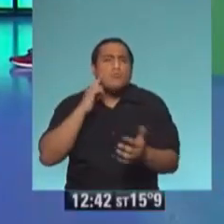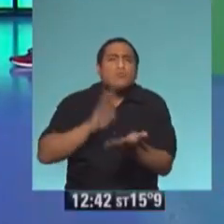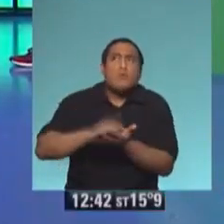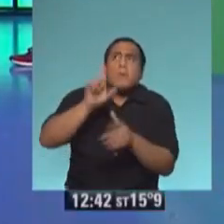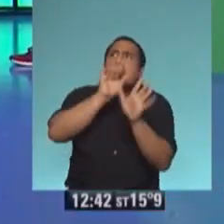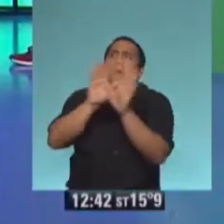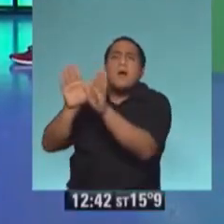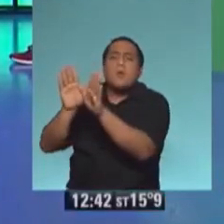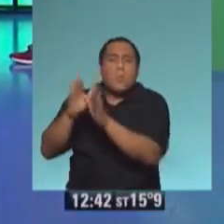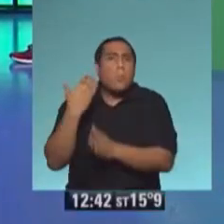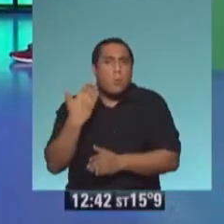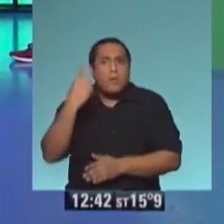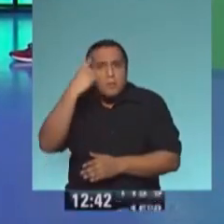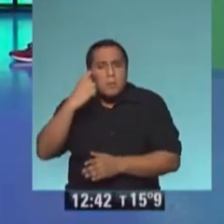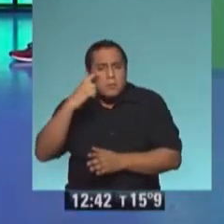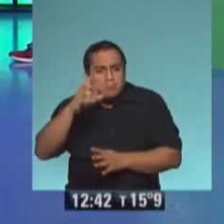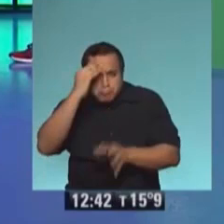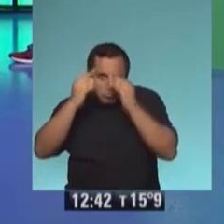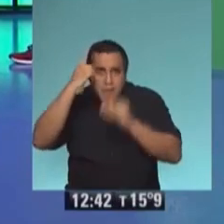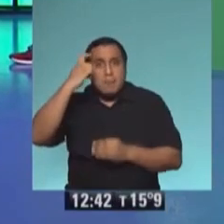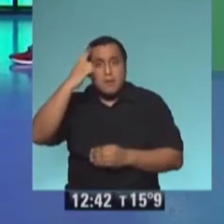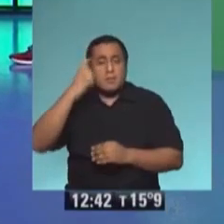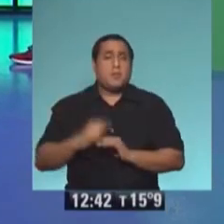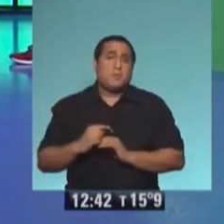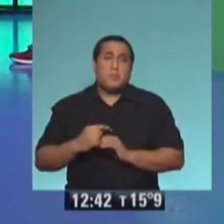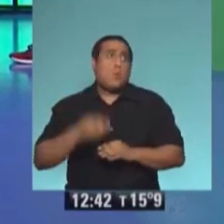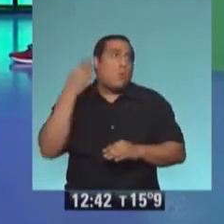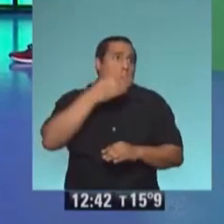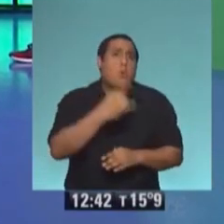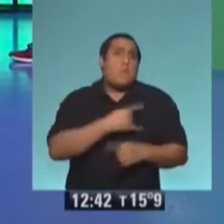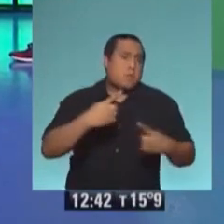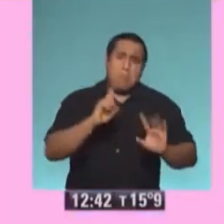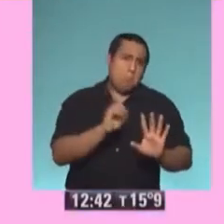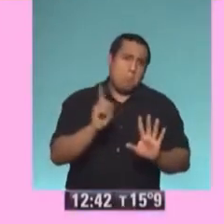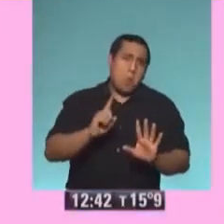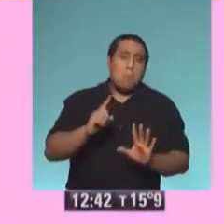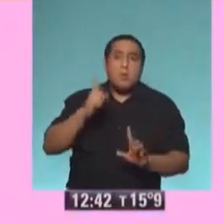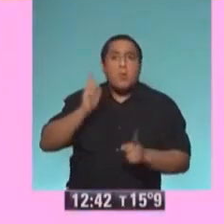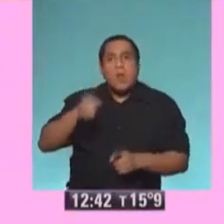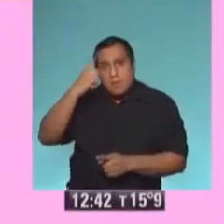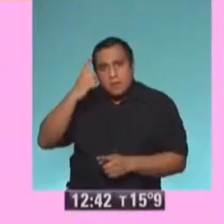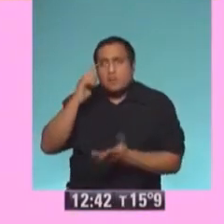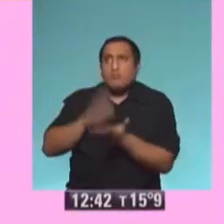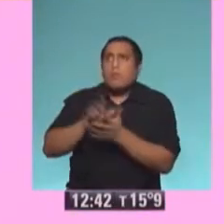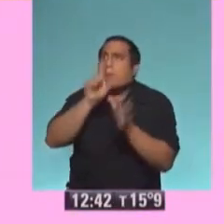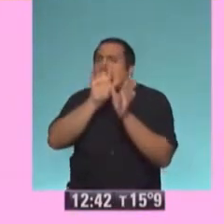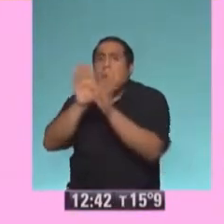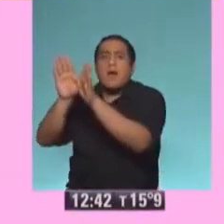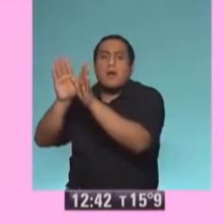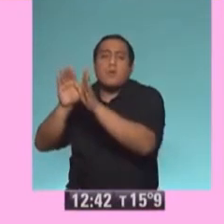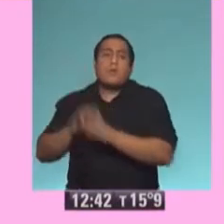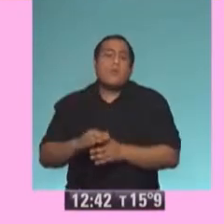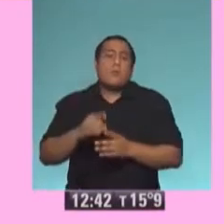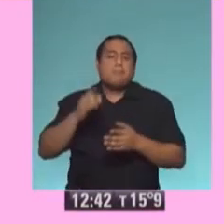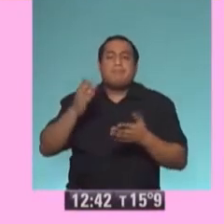y se puede aprender de una manera no formal sobre el mundo de las aves, tanto desde una cuestión más